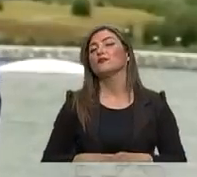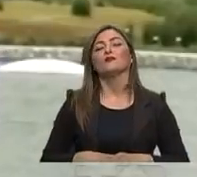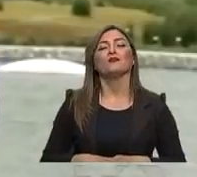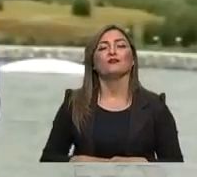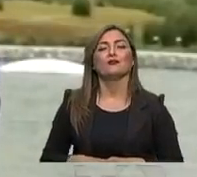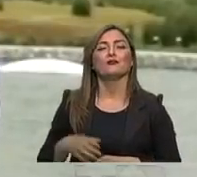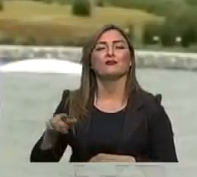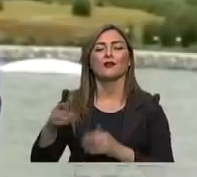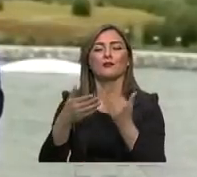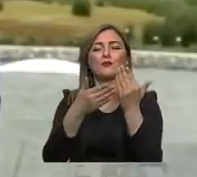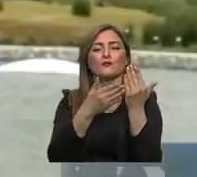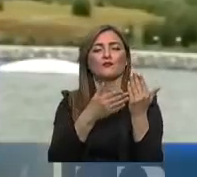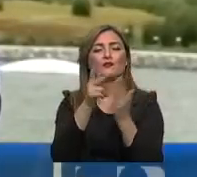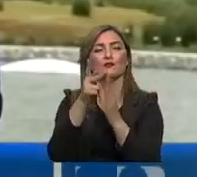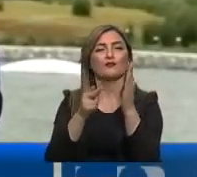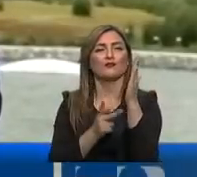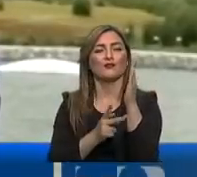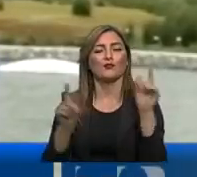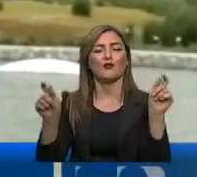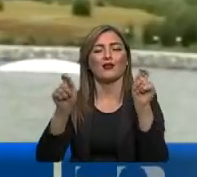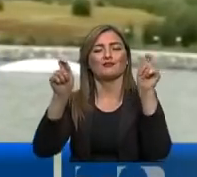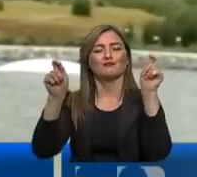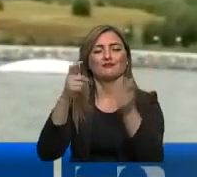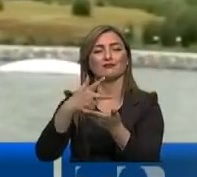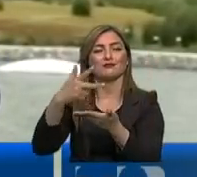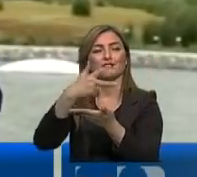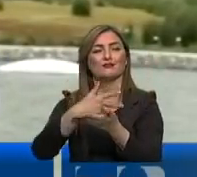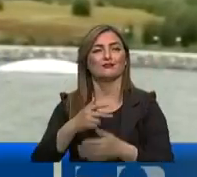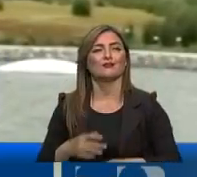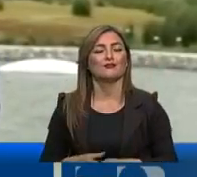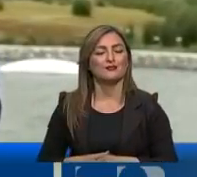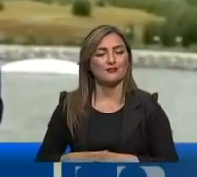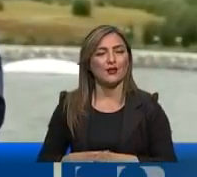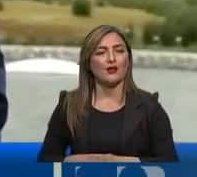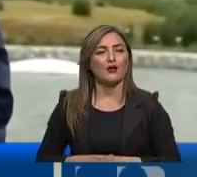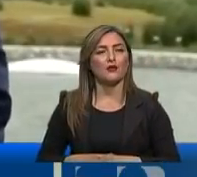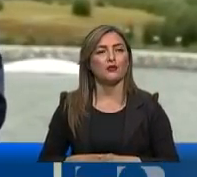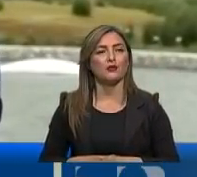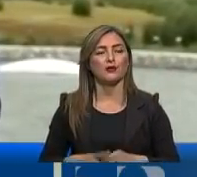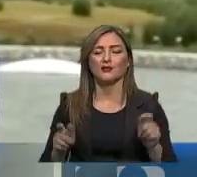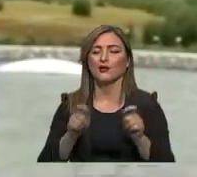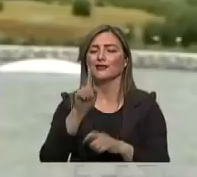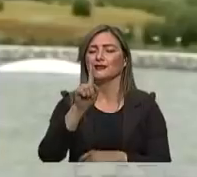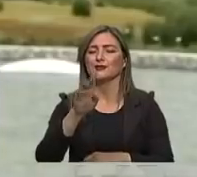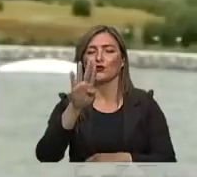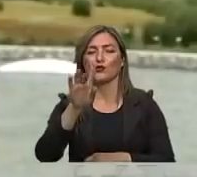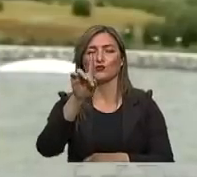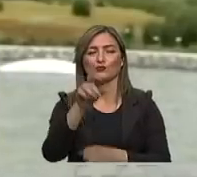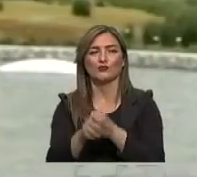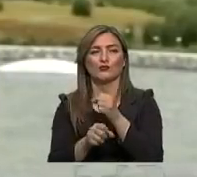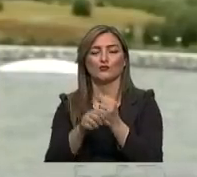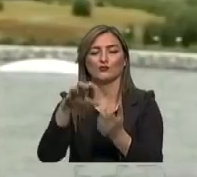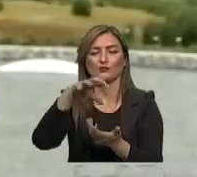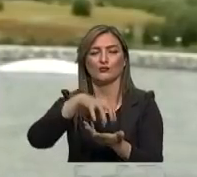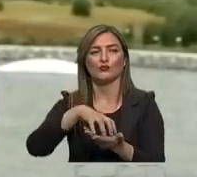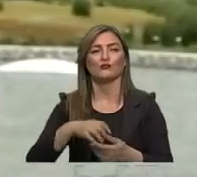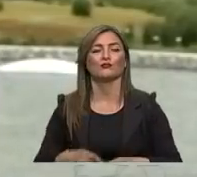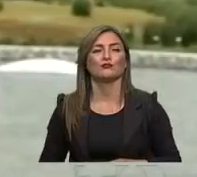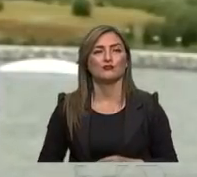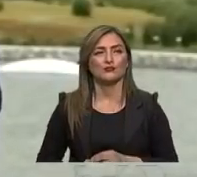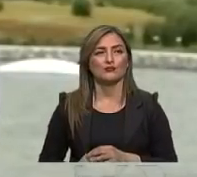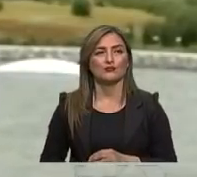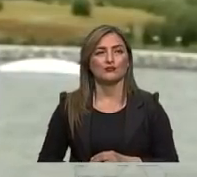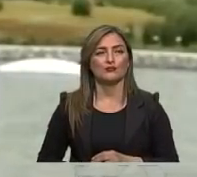Este es uno de los eventos programados por las festividades del Carchi que se apresta a celebrar sus 141 años de